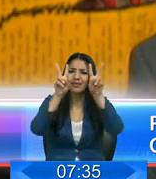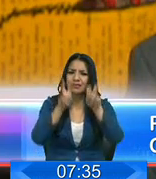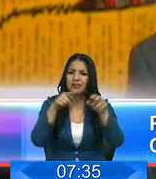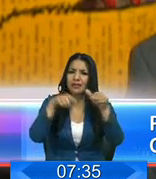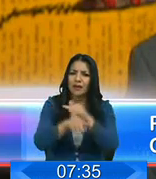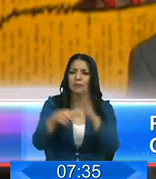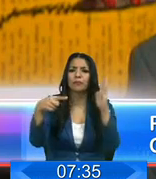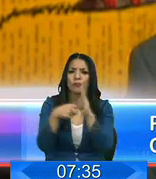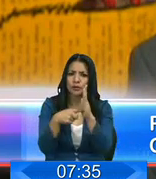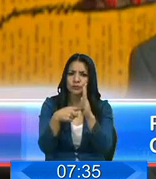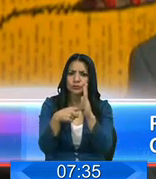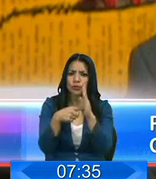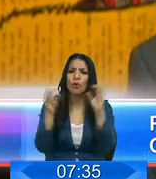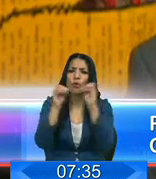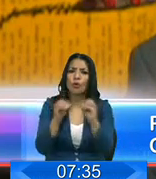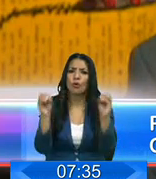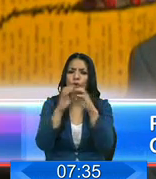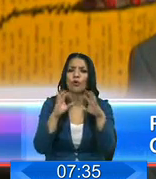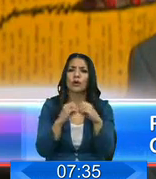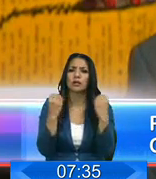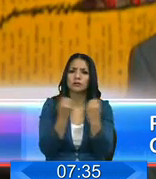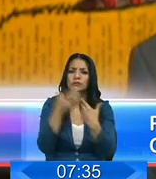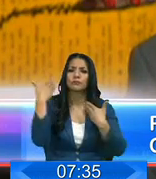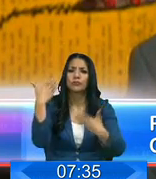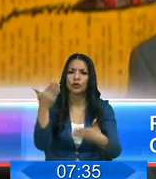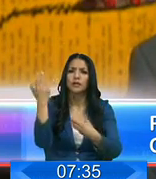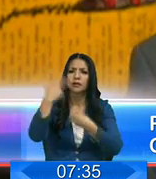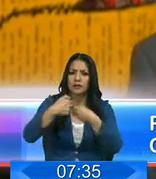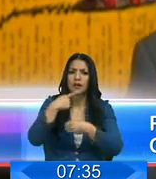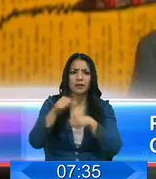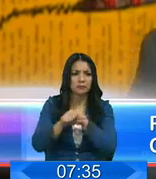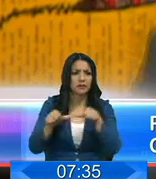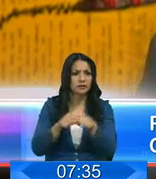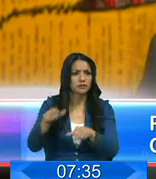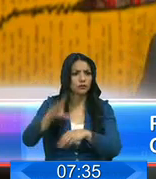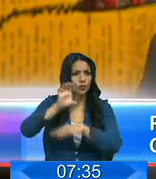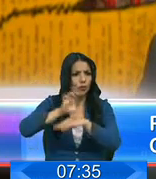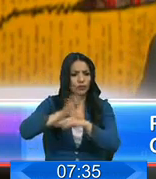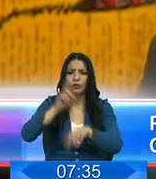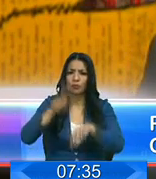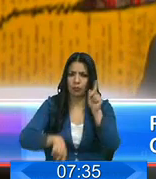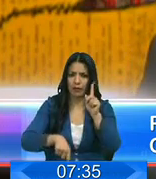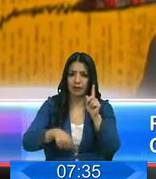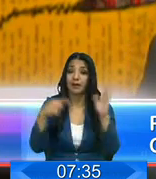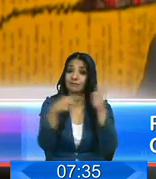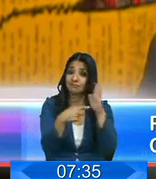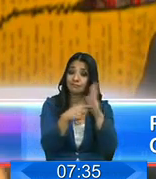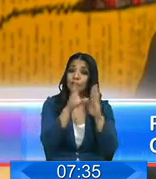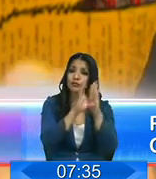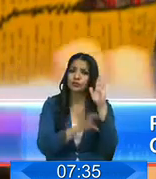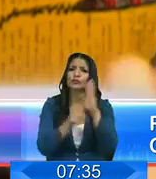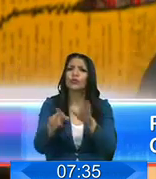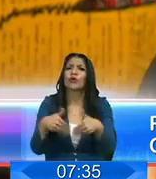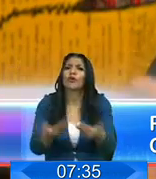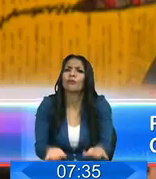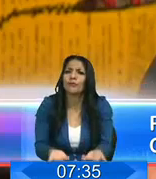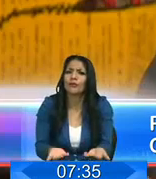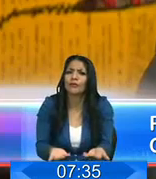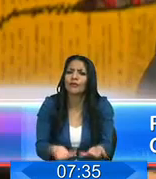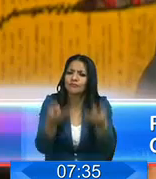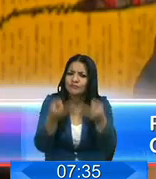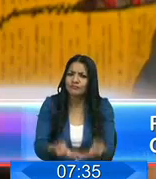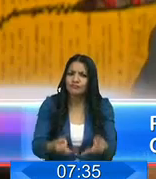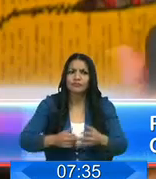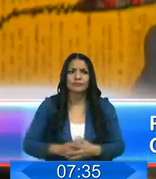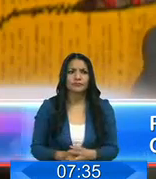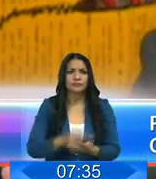a tributos o a la organización político-administrativa del país. Entonces, si eso está acá, ¿cómo llegamos a materializar la parte jurídica?